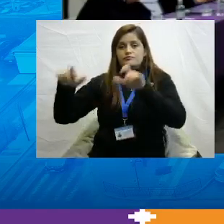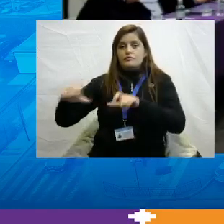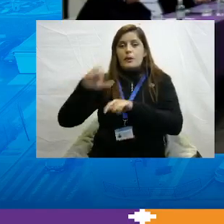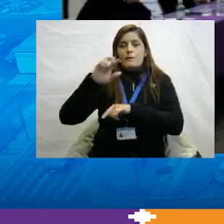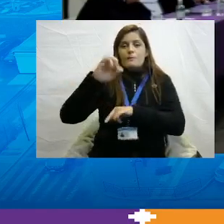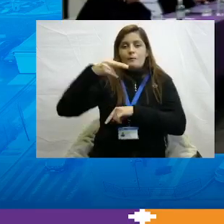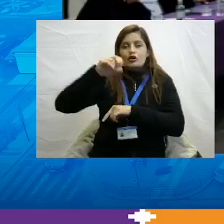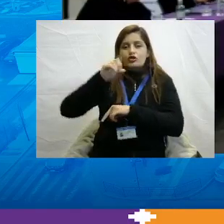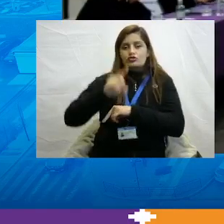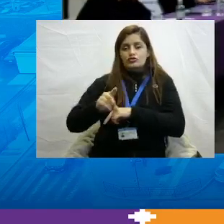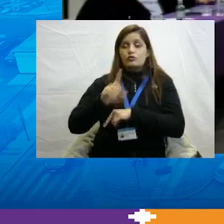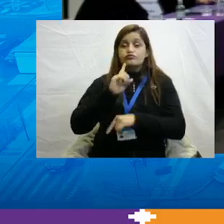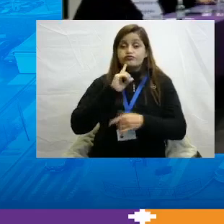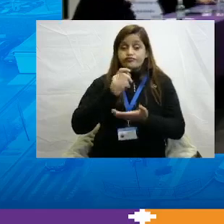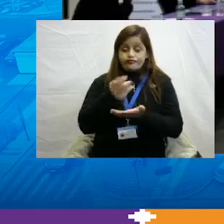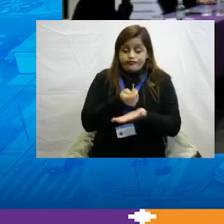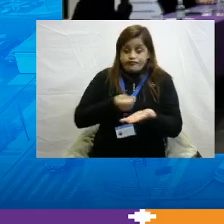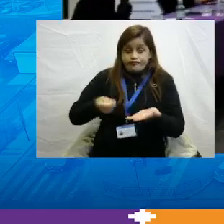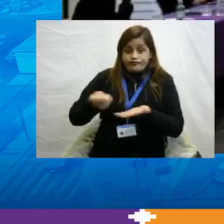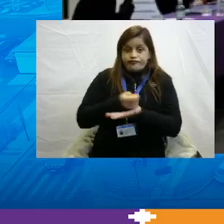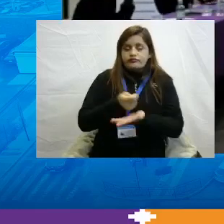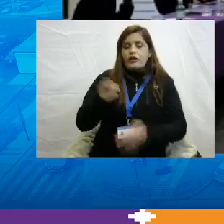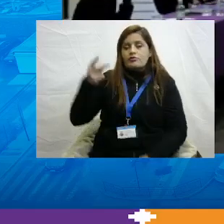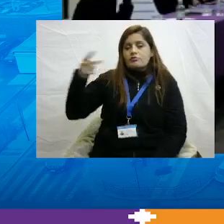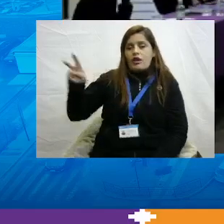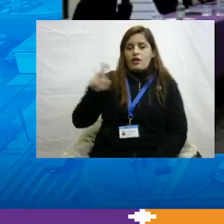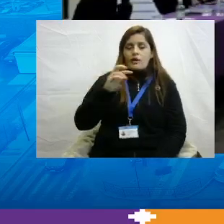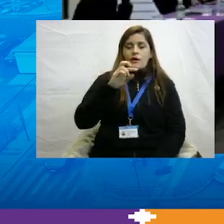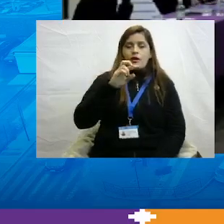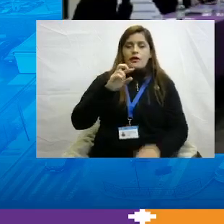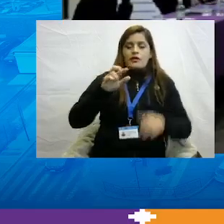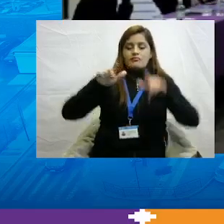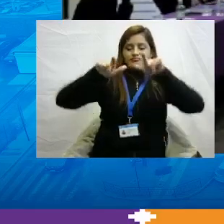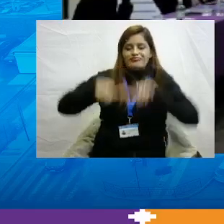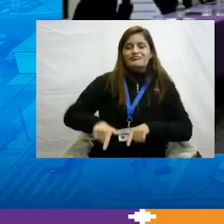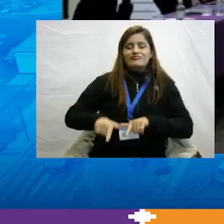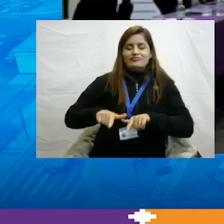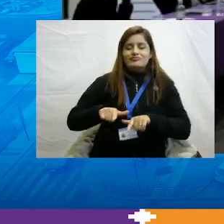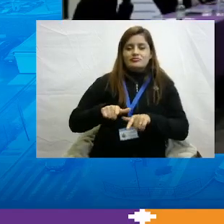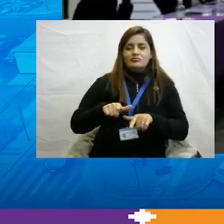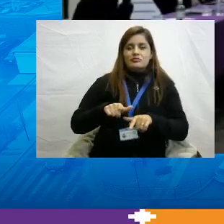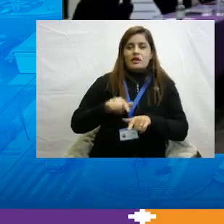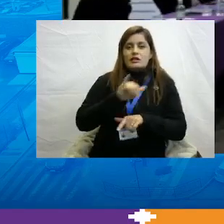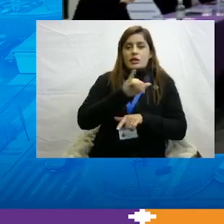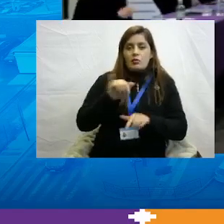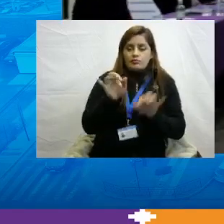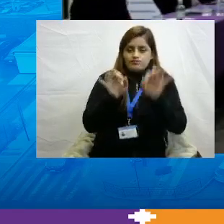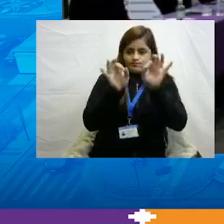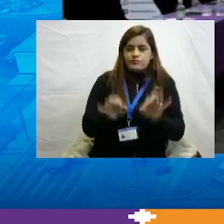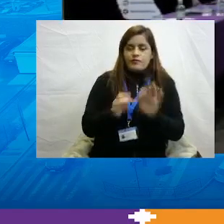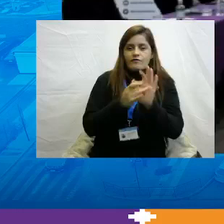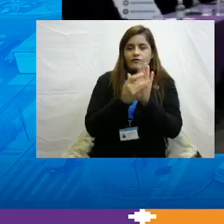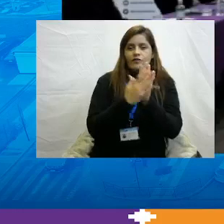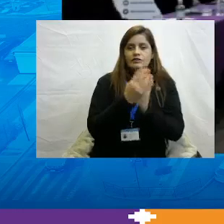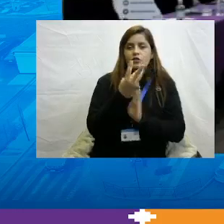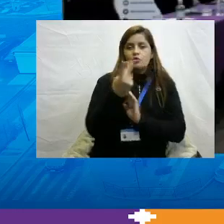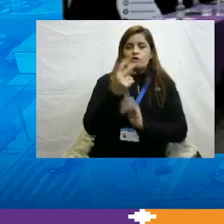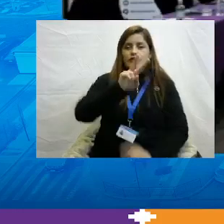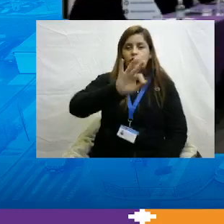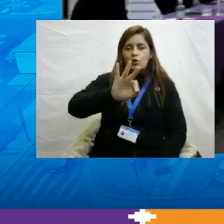croquis que ha sido elaborado por la Dirección de Obras del municipio, que se protocolariza con esta fecha el número